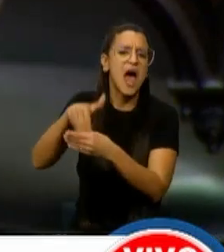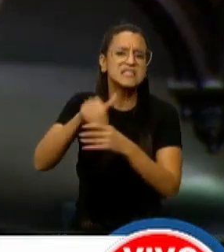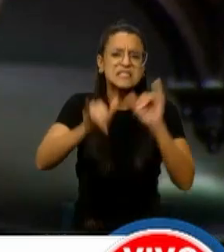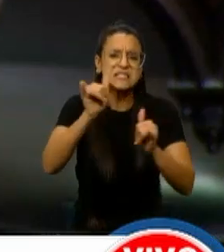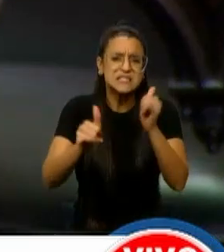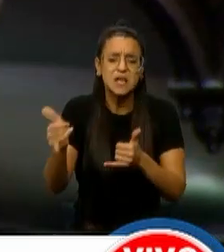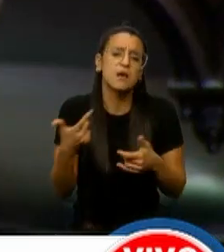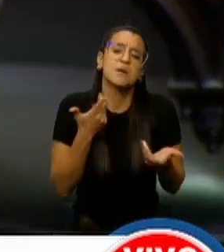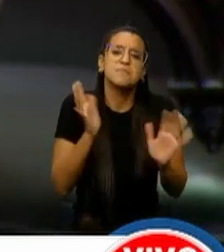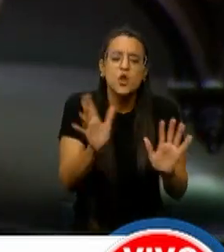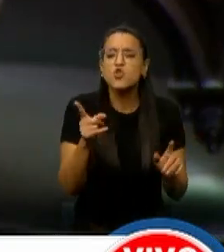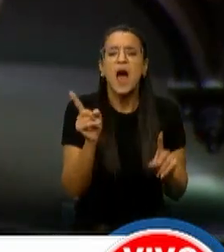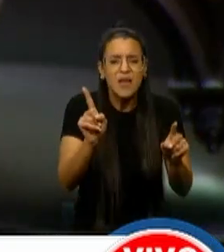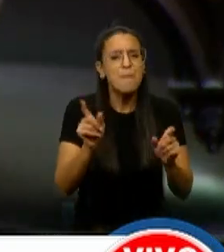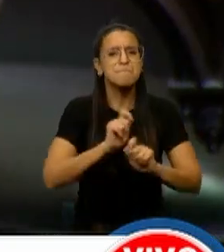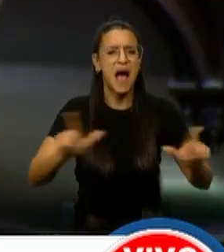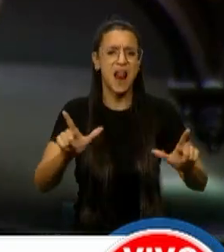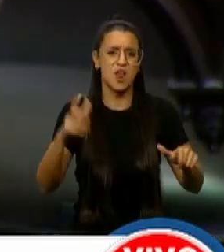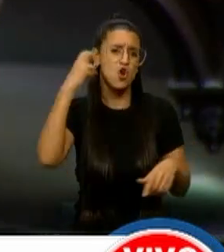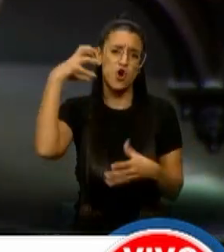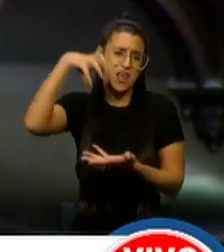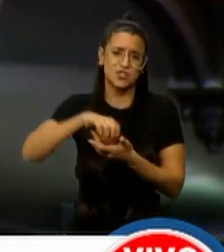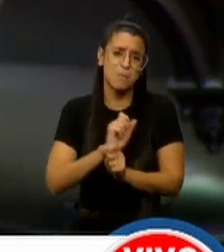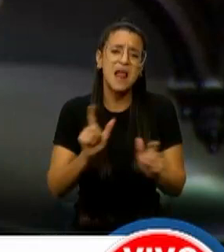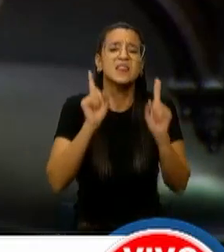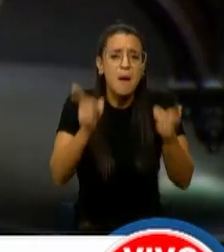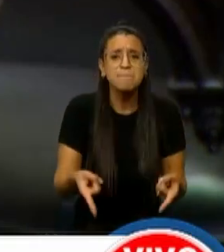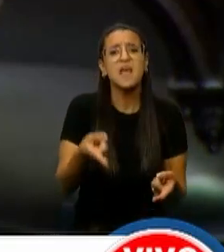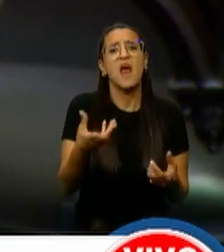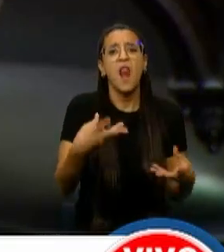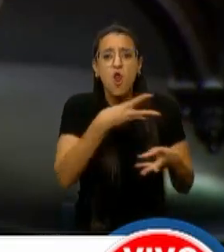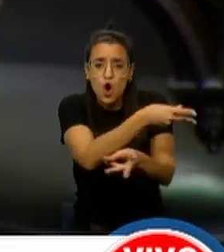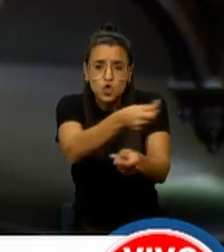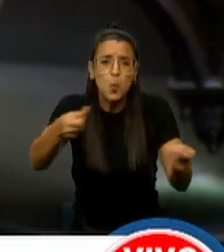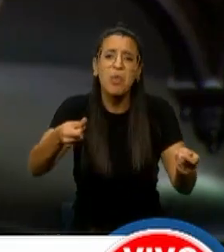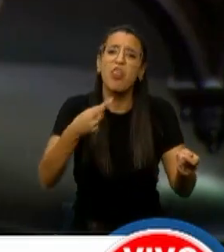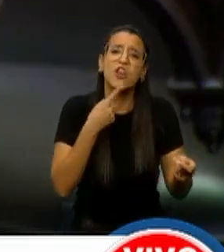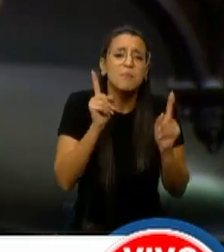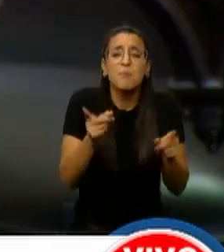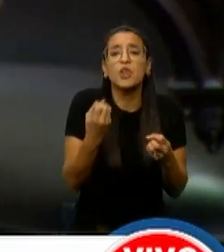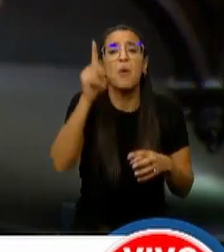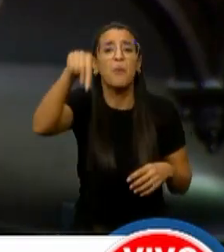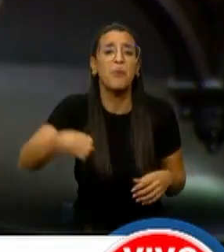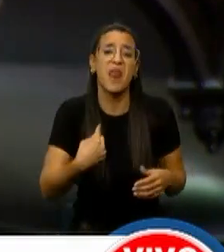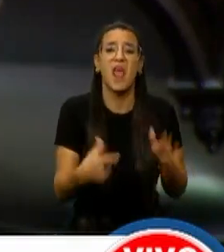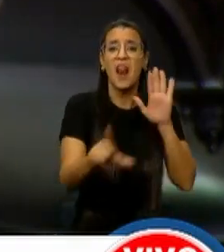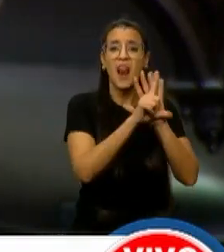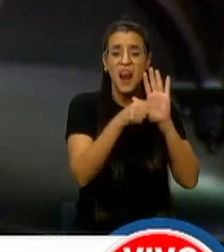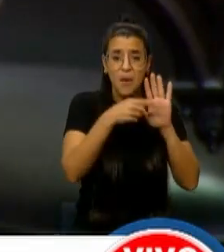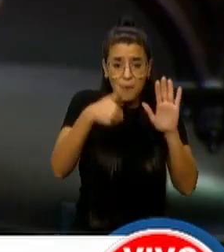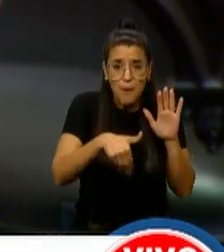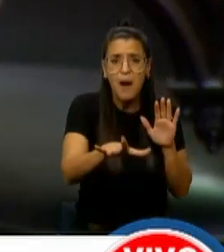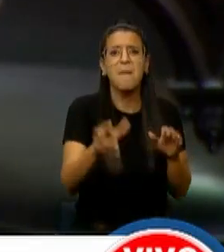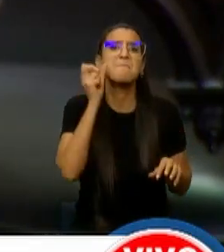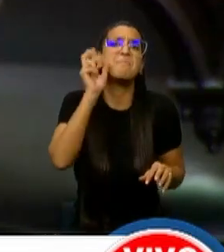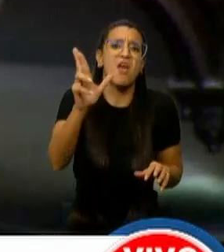cerrado, no solamente nos hace mal como Congreso, sino que le hace mal a los consumidores, porque vamos a terminar sancionando una